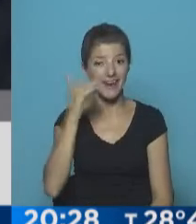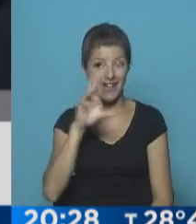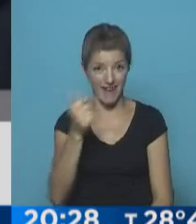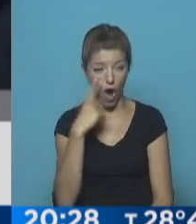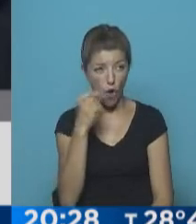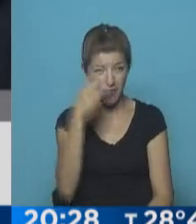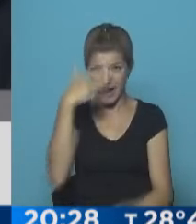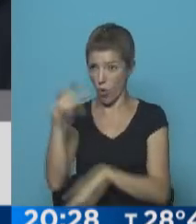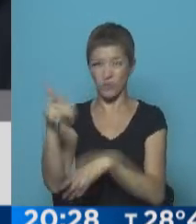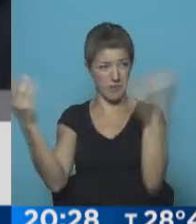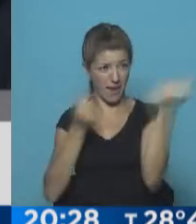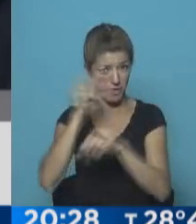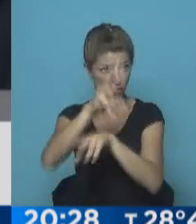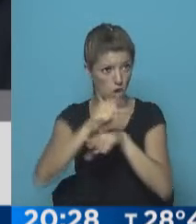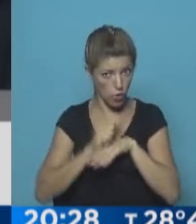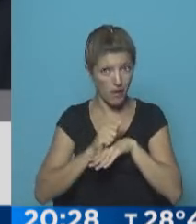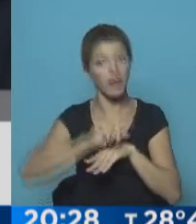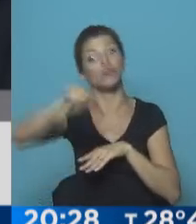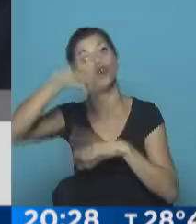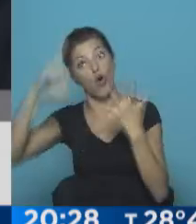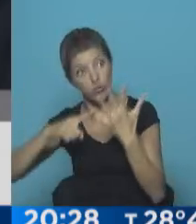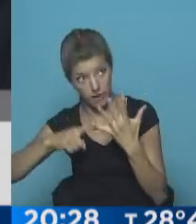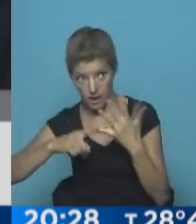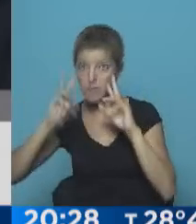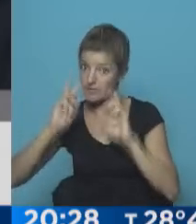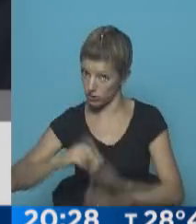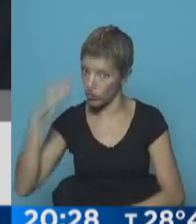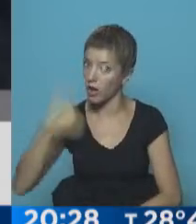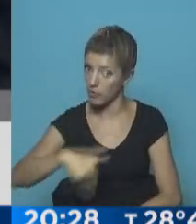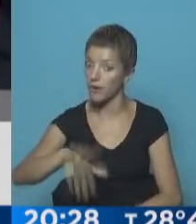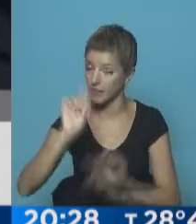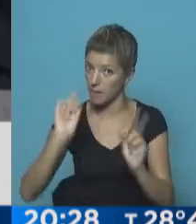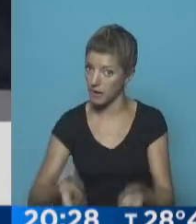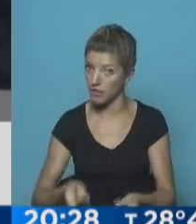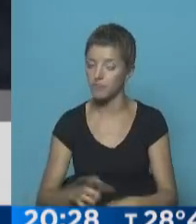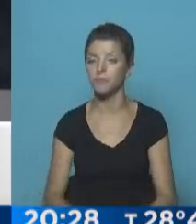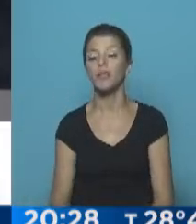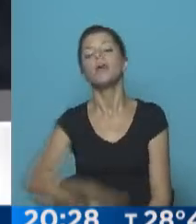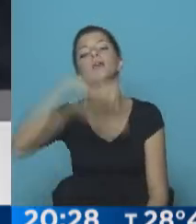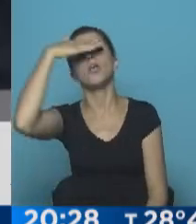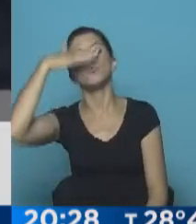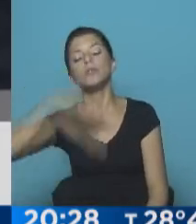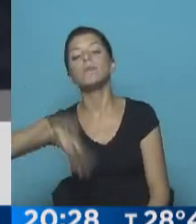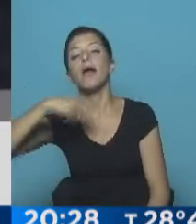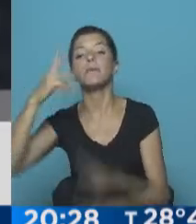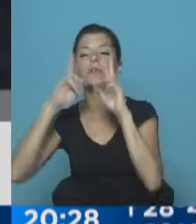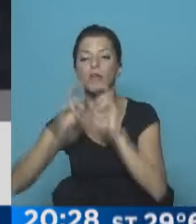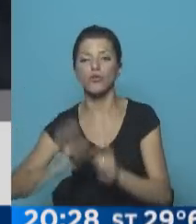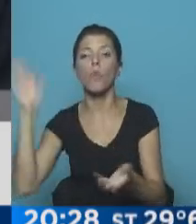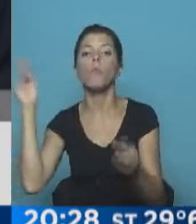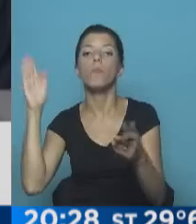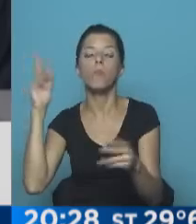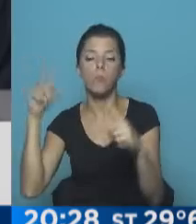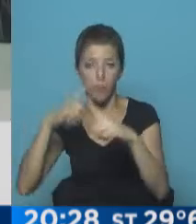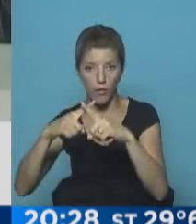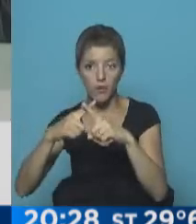camioneta Hilux. Esa es otra causa que también va a estar investigando Giavedoni. Y una última causa por Franco Martín, que